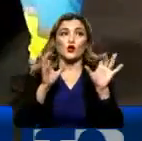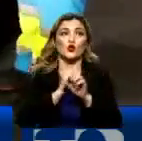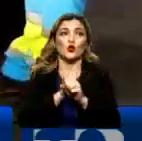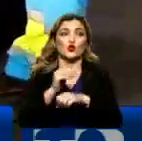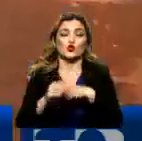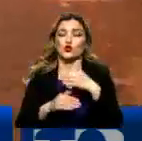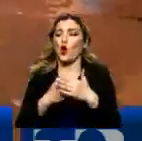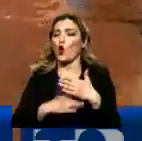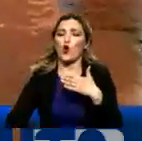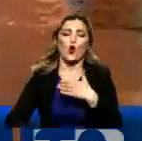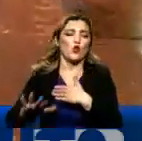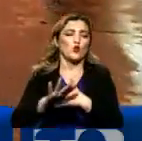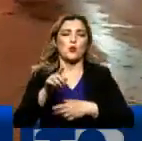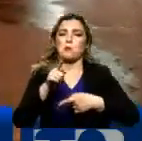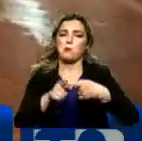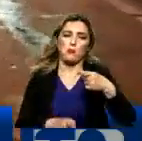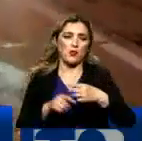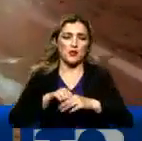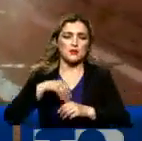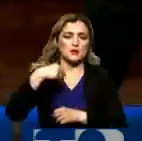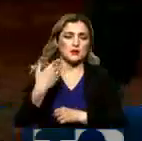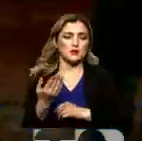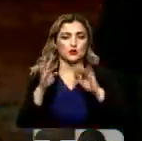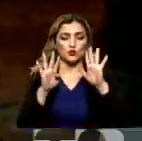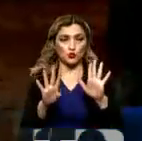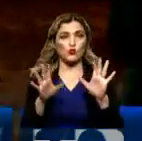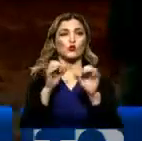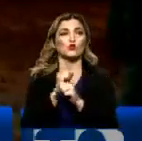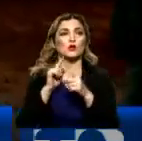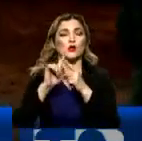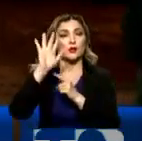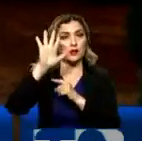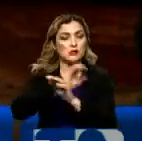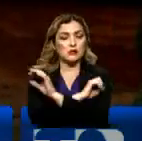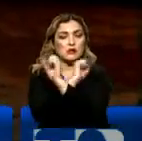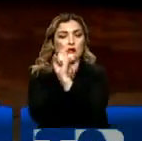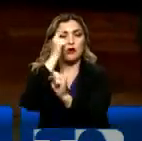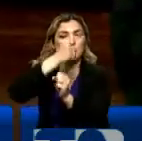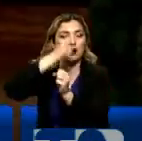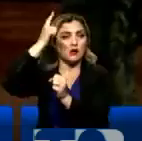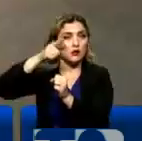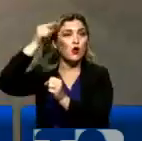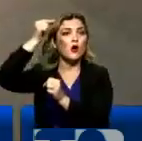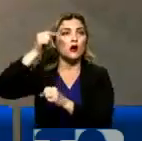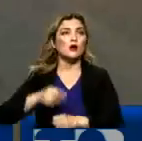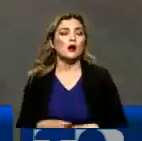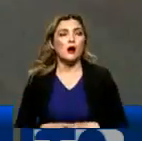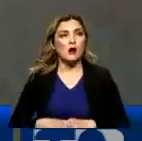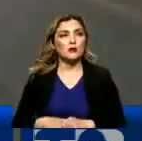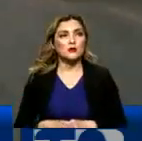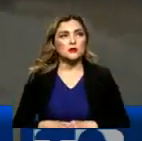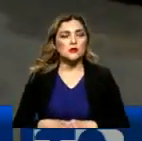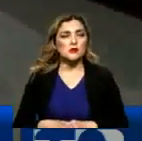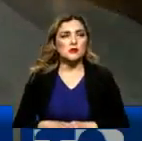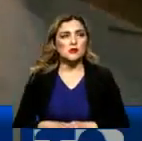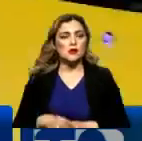todo el territorio ecuatoriano empezaba a regir un toque de queda parcial hasta las 5 de la mañana por disposición del gobierno nacional. Pero una vez que el